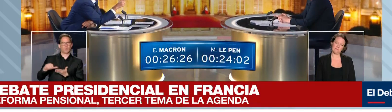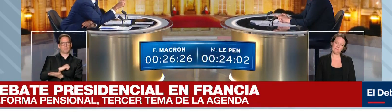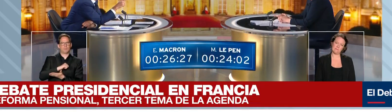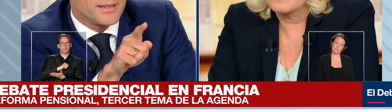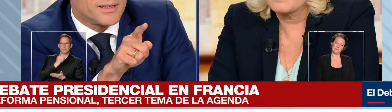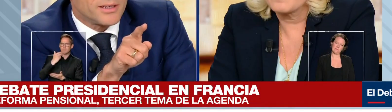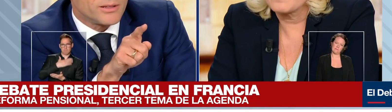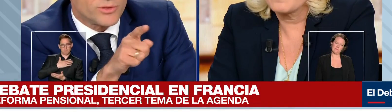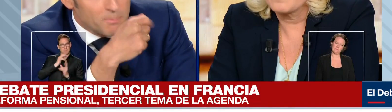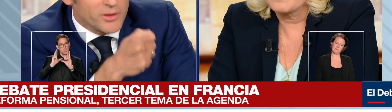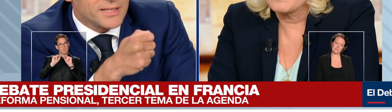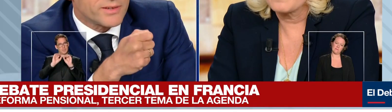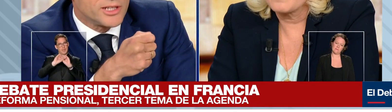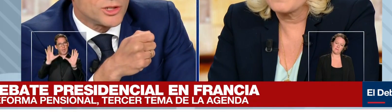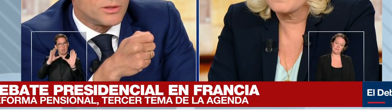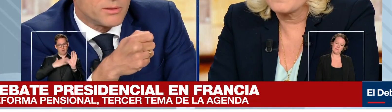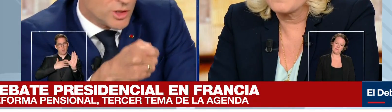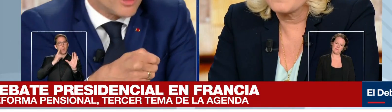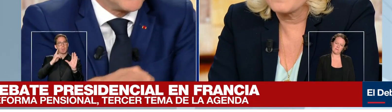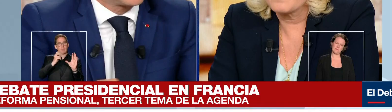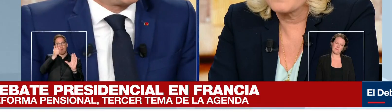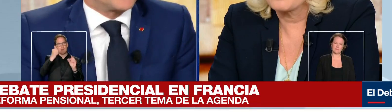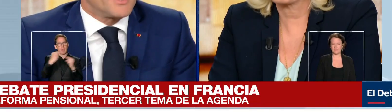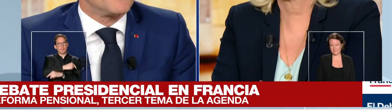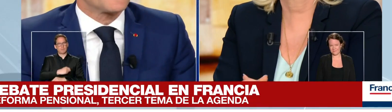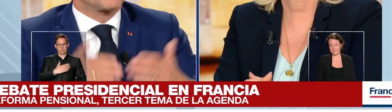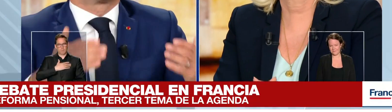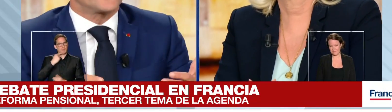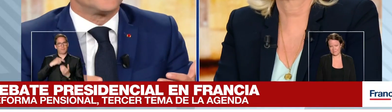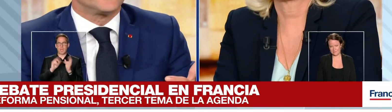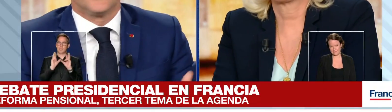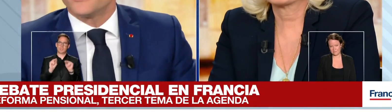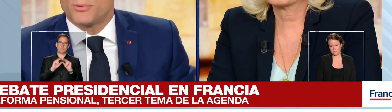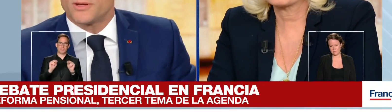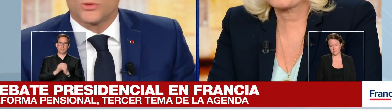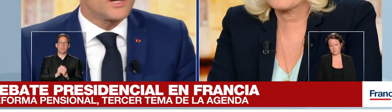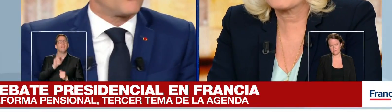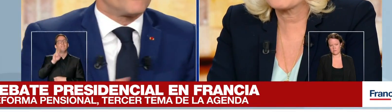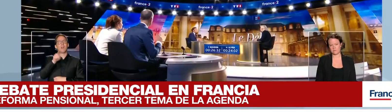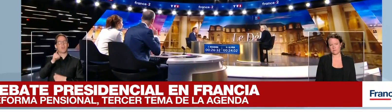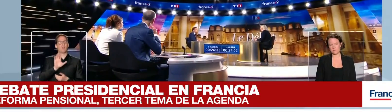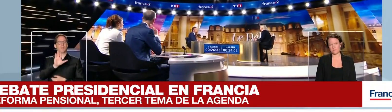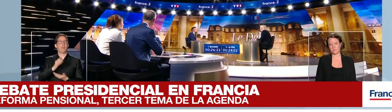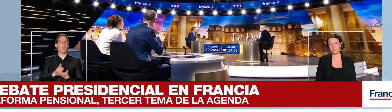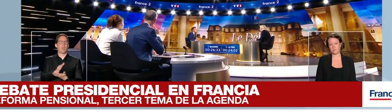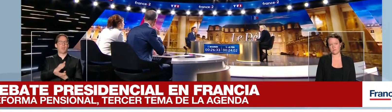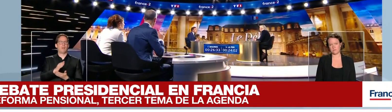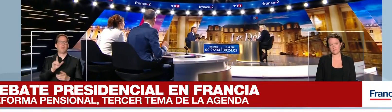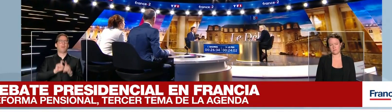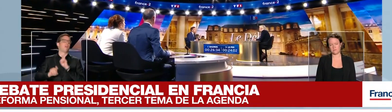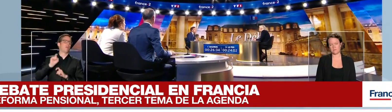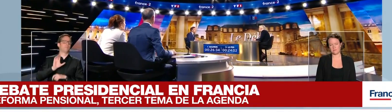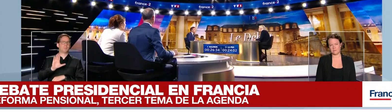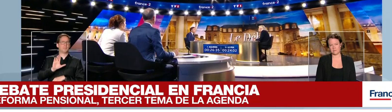cómo va a financiar esos progresos. Usted no es honesta con la gente. Yo le estoy explicando. No es agradable. Para hacerse elegir es más